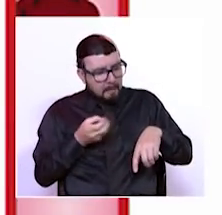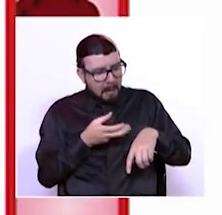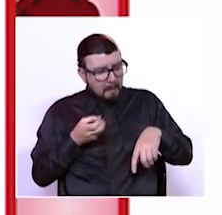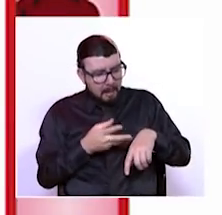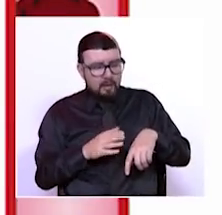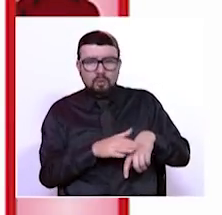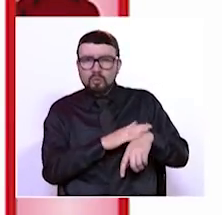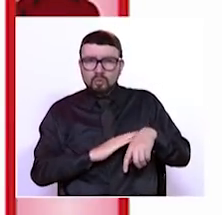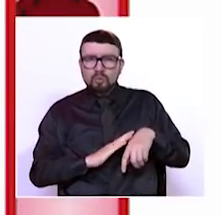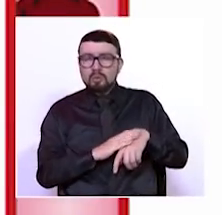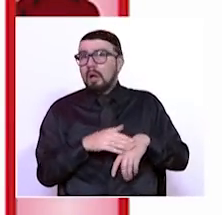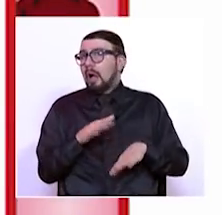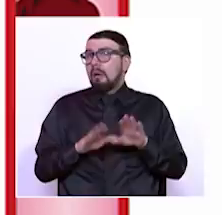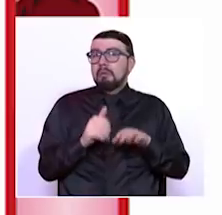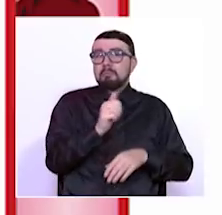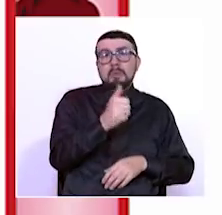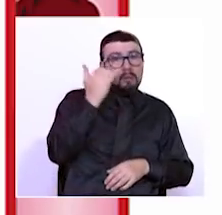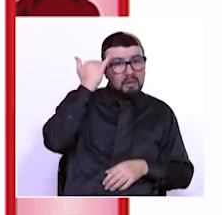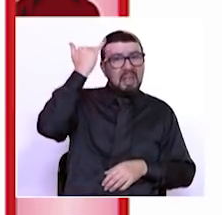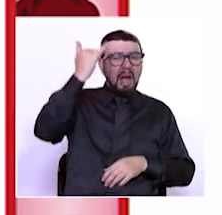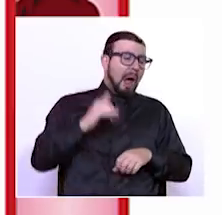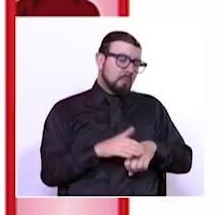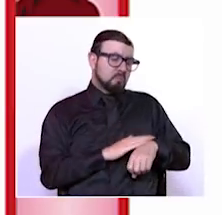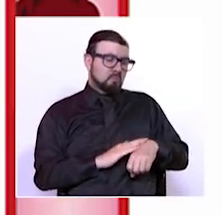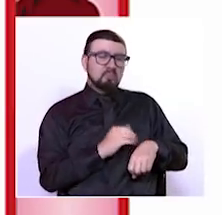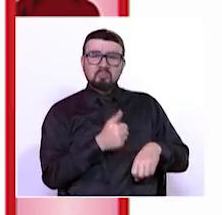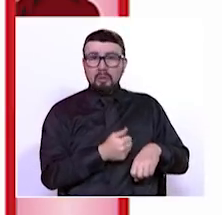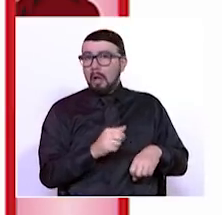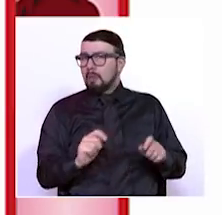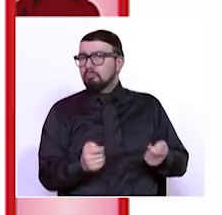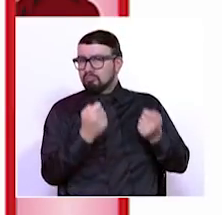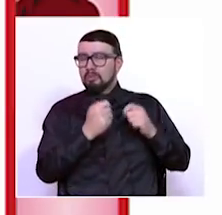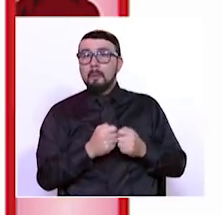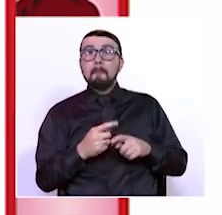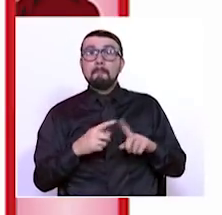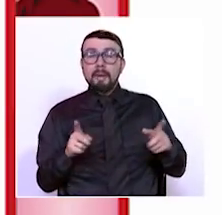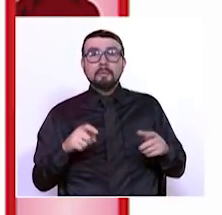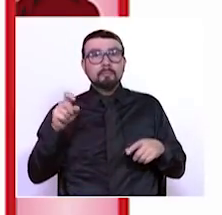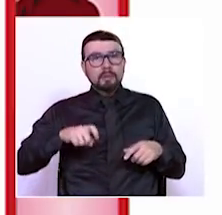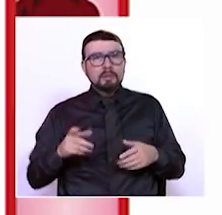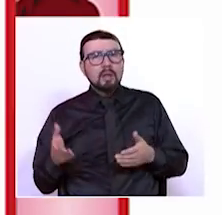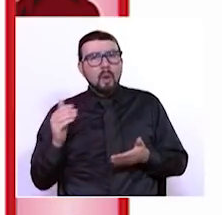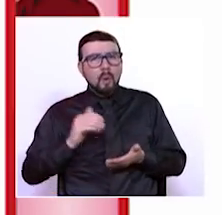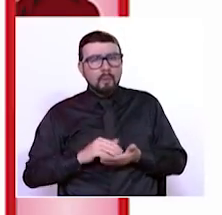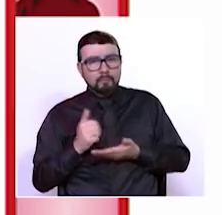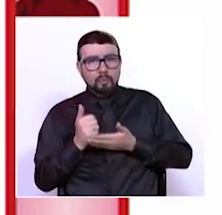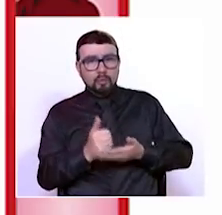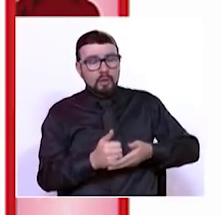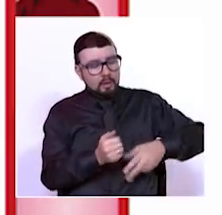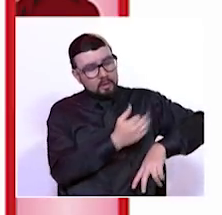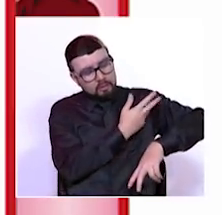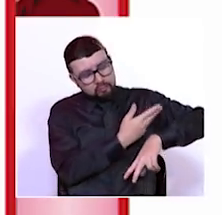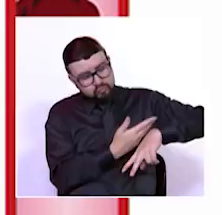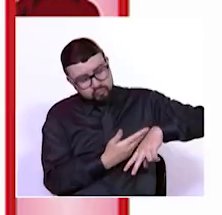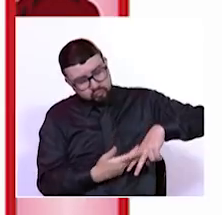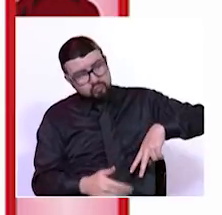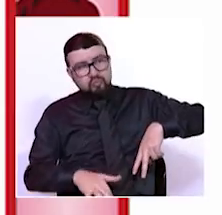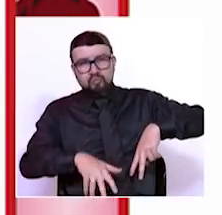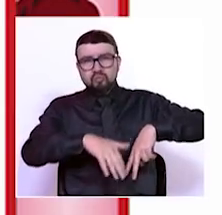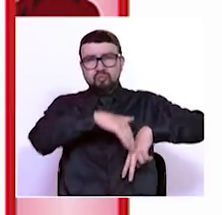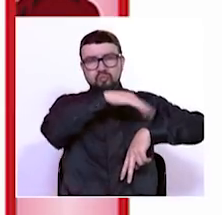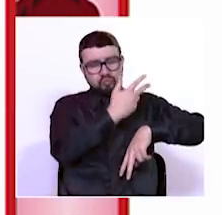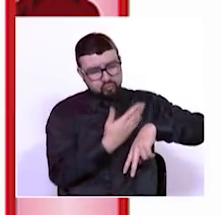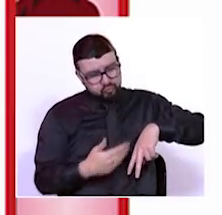se han manejado, pero lo importante es restablecer el flujo circulatorio, que estamos viendo en la